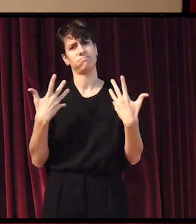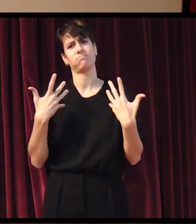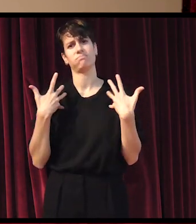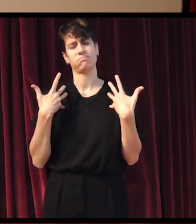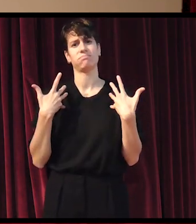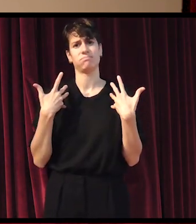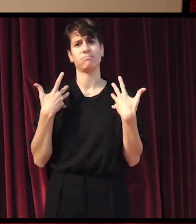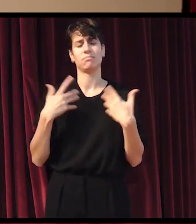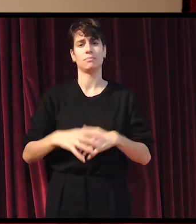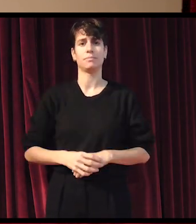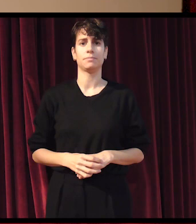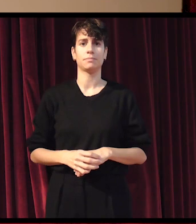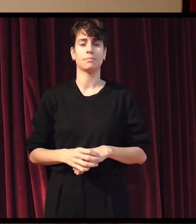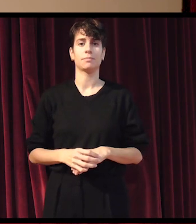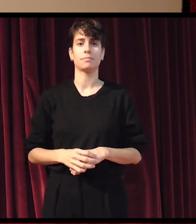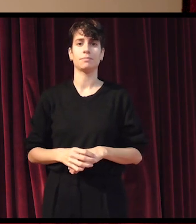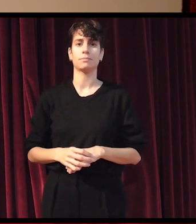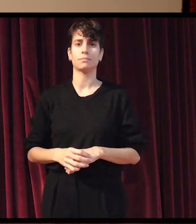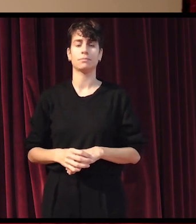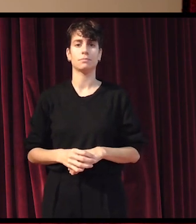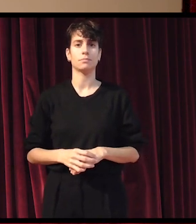solicitud en forma de rechazo.